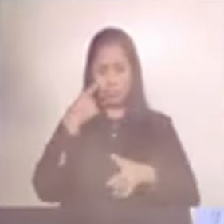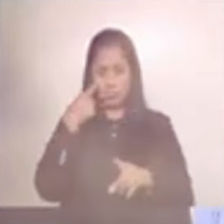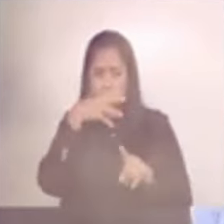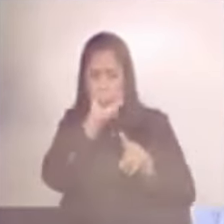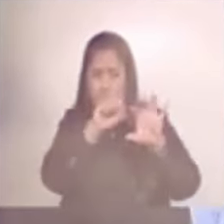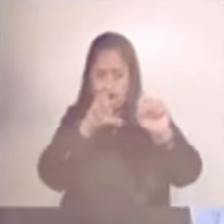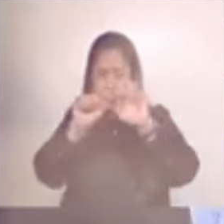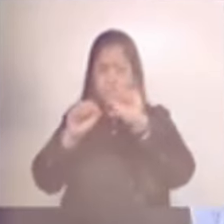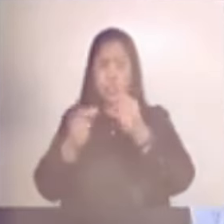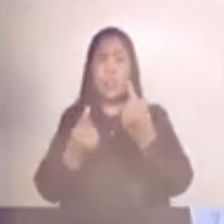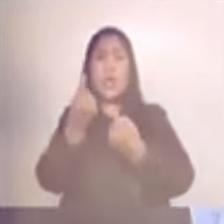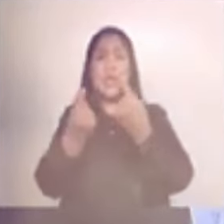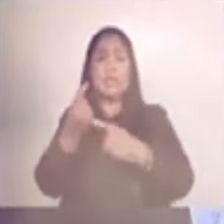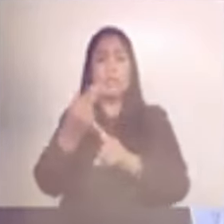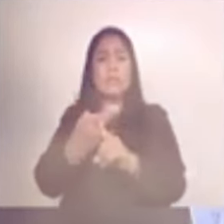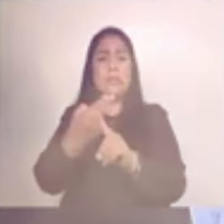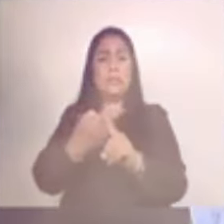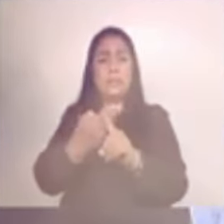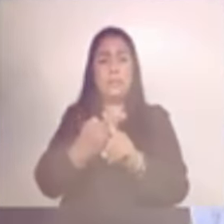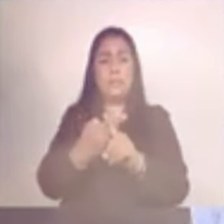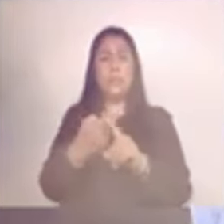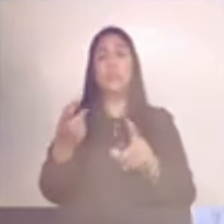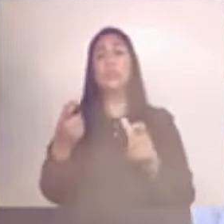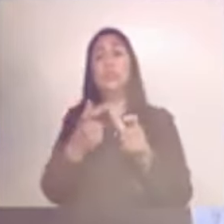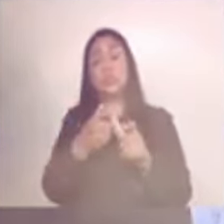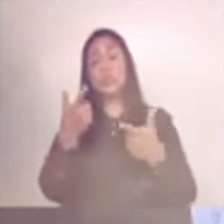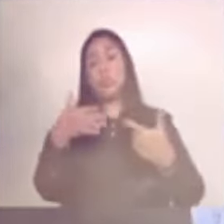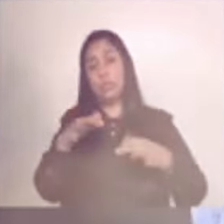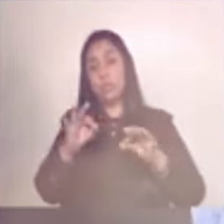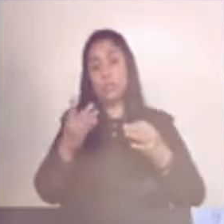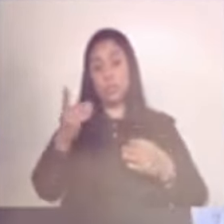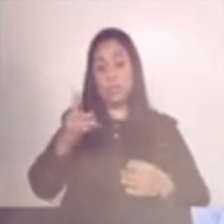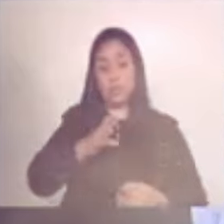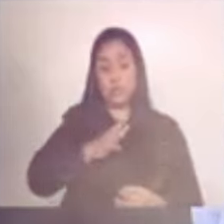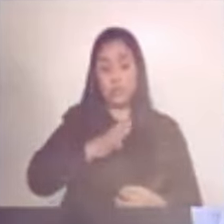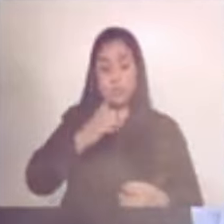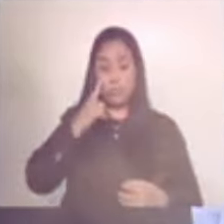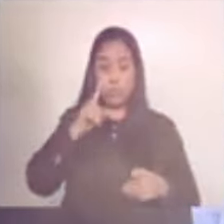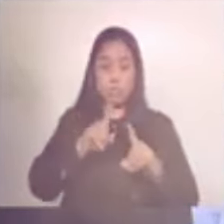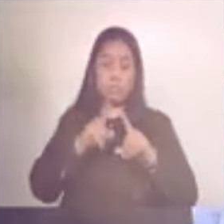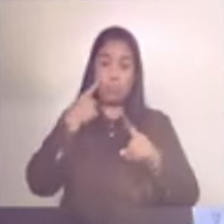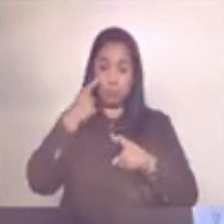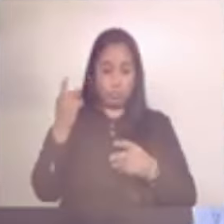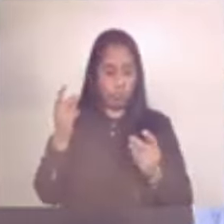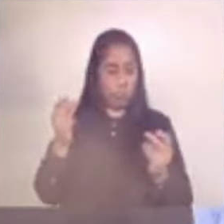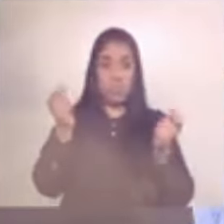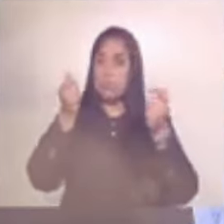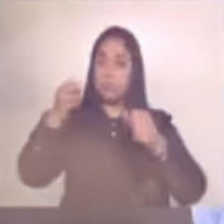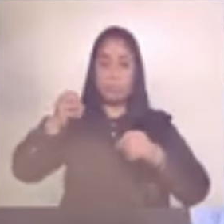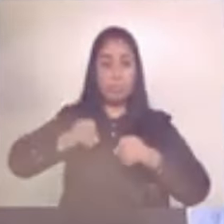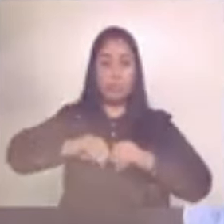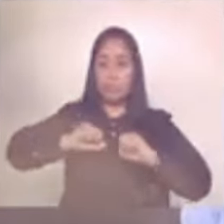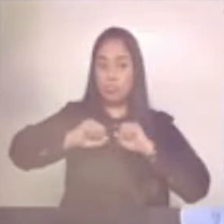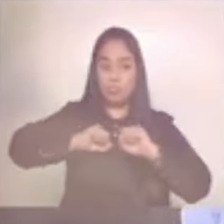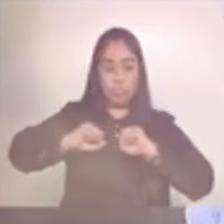esos puntos de riesgo con la posibilidad de tener un desplazamiento inmediato. Y esa es parte de toda la lógica de